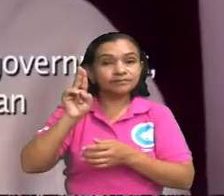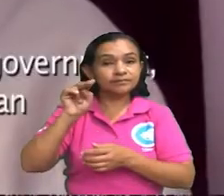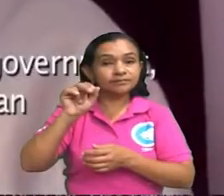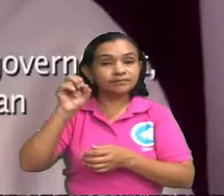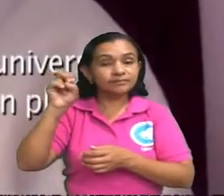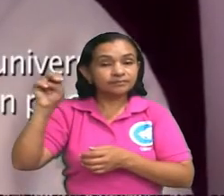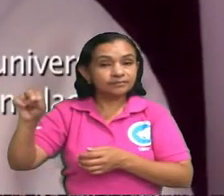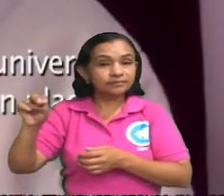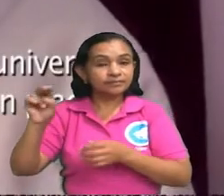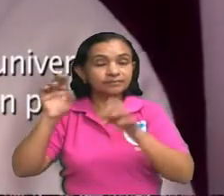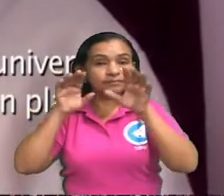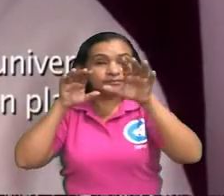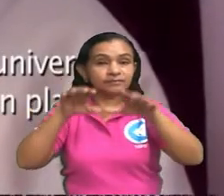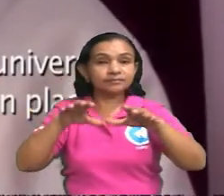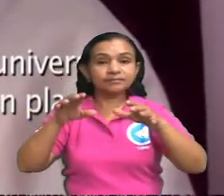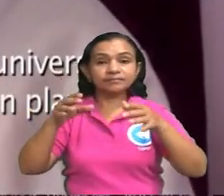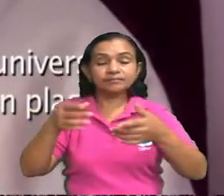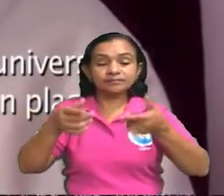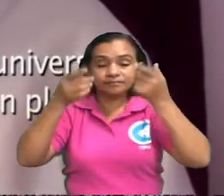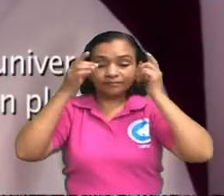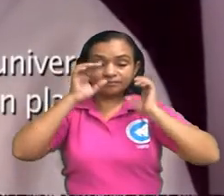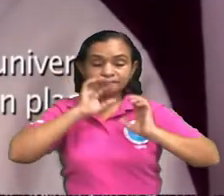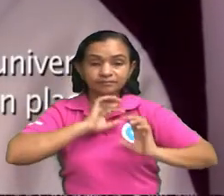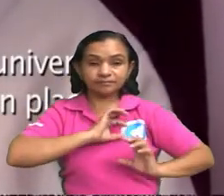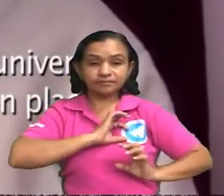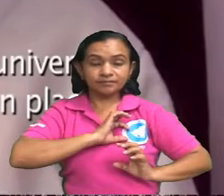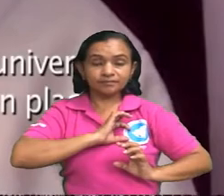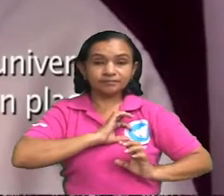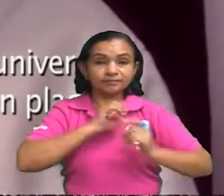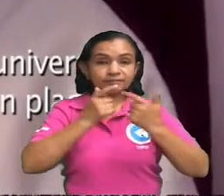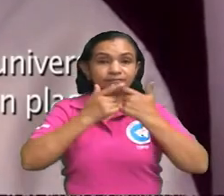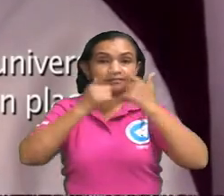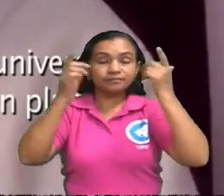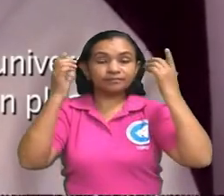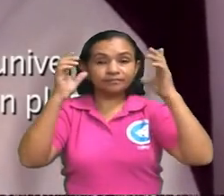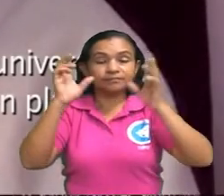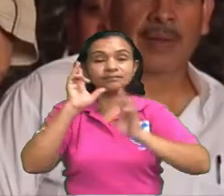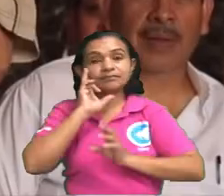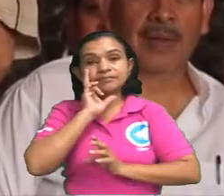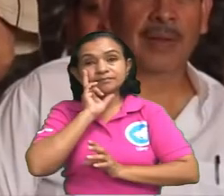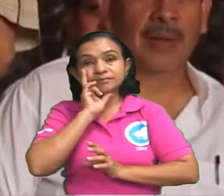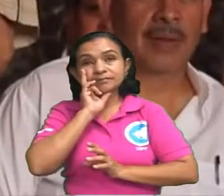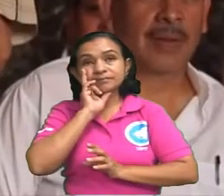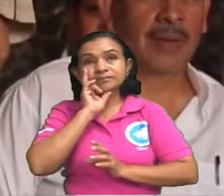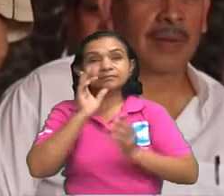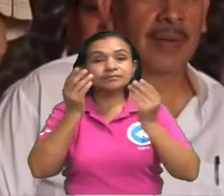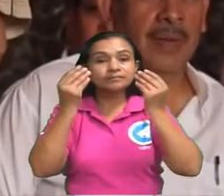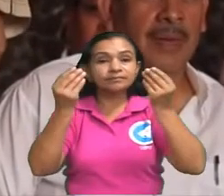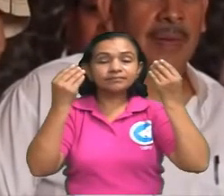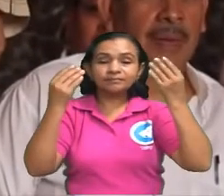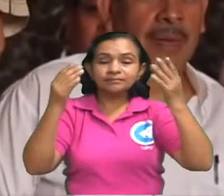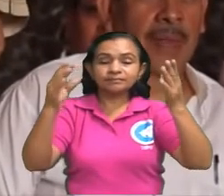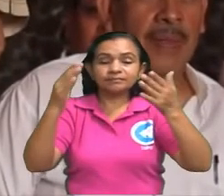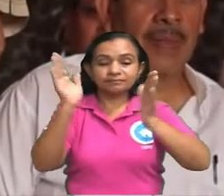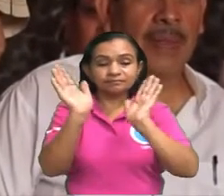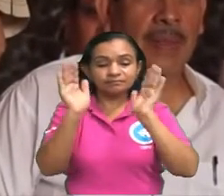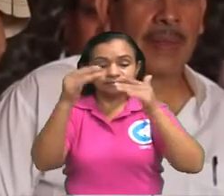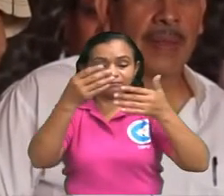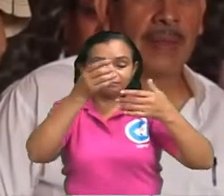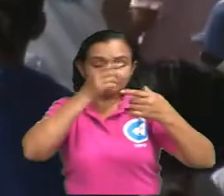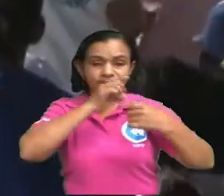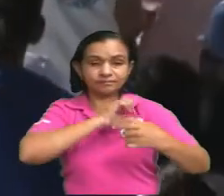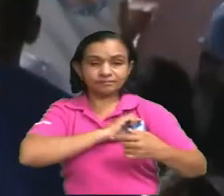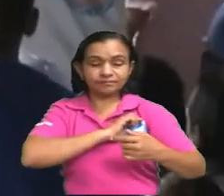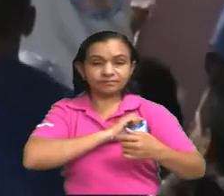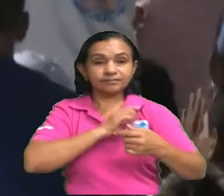Nicaragua, UNAN León. Fue condecorado con la Medalla de la Independencia Cultural Rubén Darío, entre muchos otros galardones.